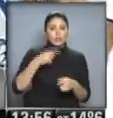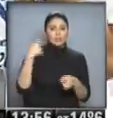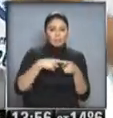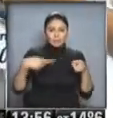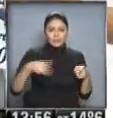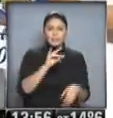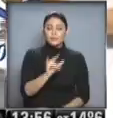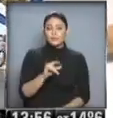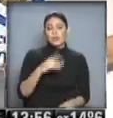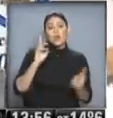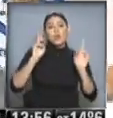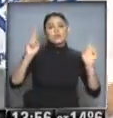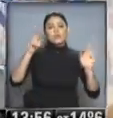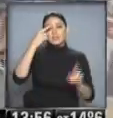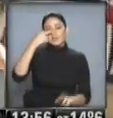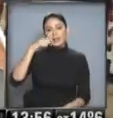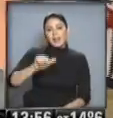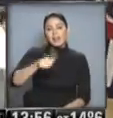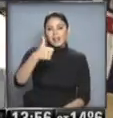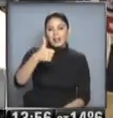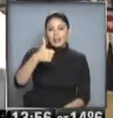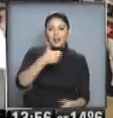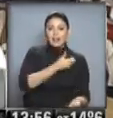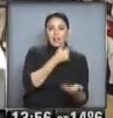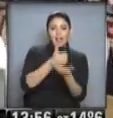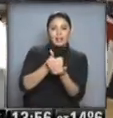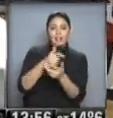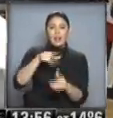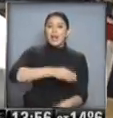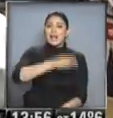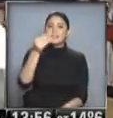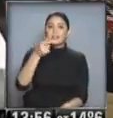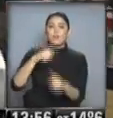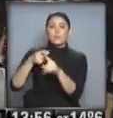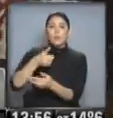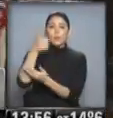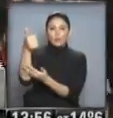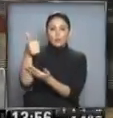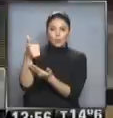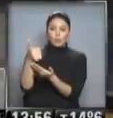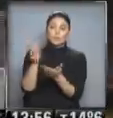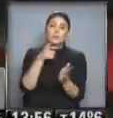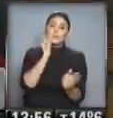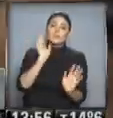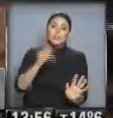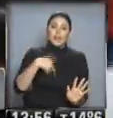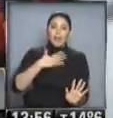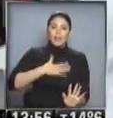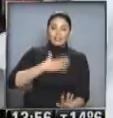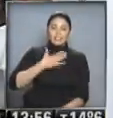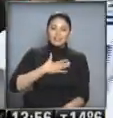por suerte pudimos terminar de la mejor manera, ganando un título, clasificando a las copas. Así que la verdad estamos muy